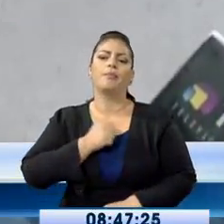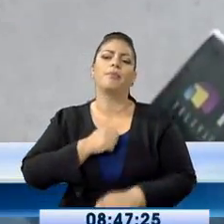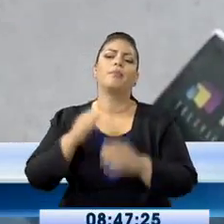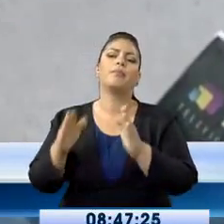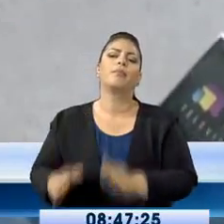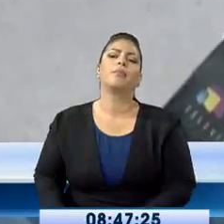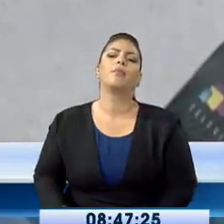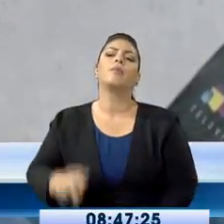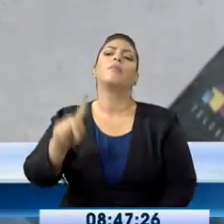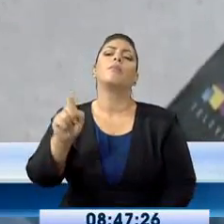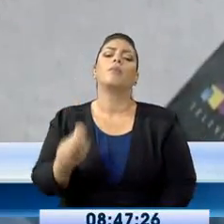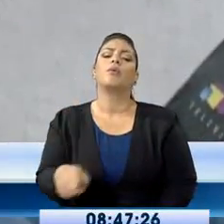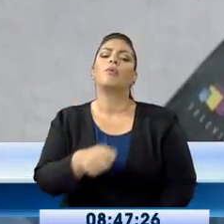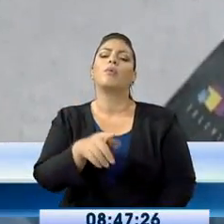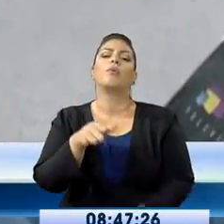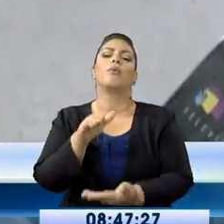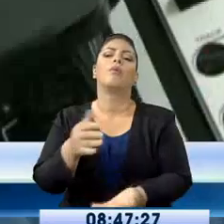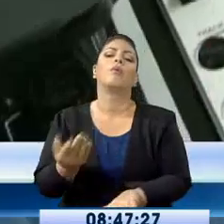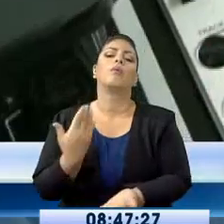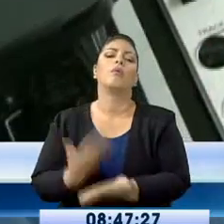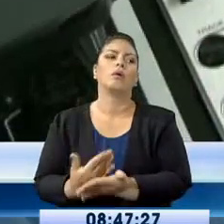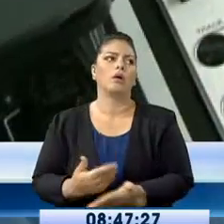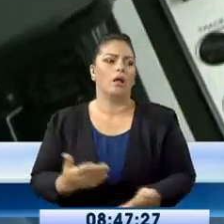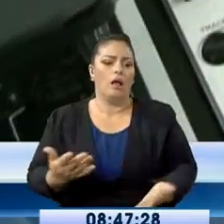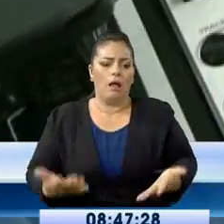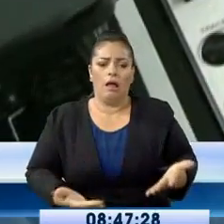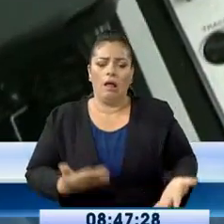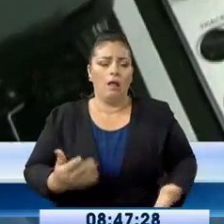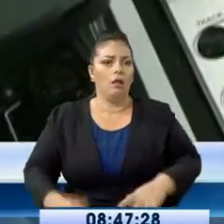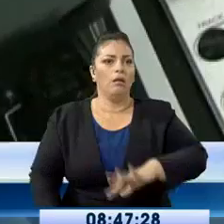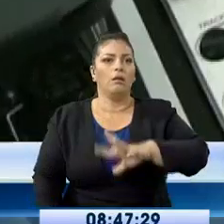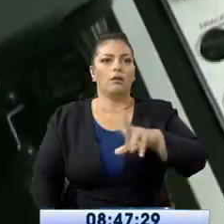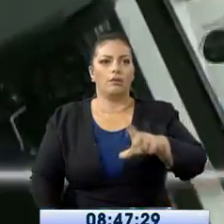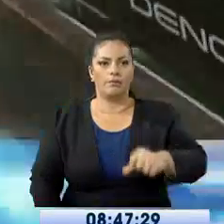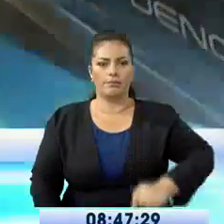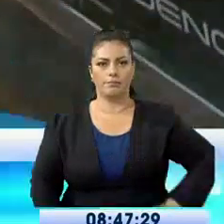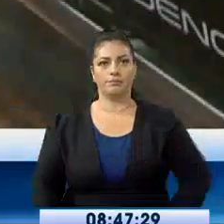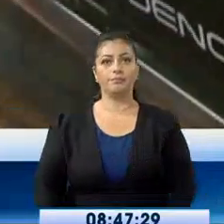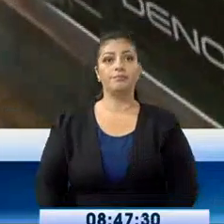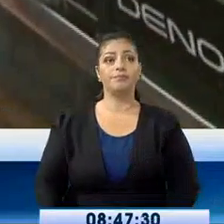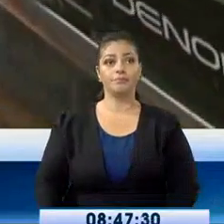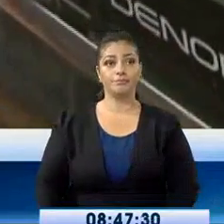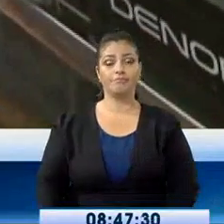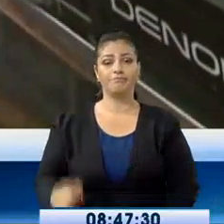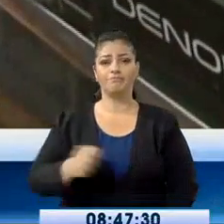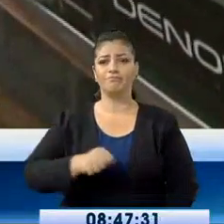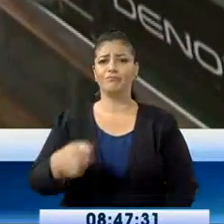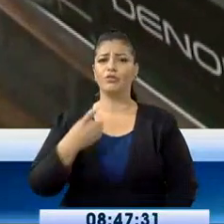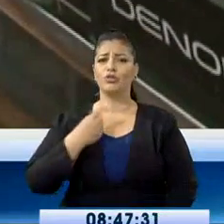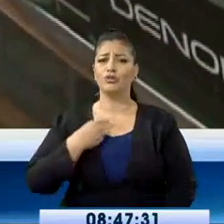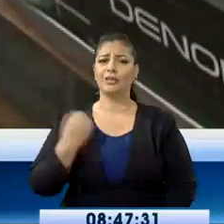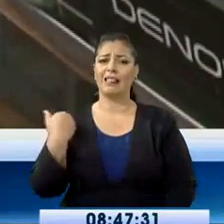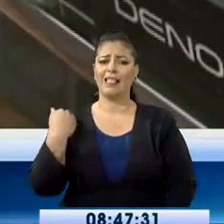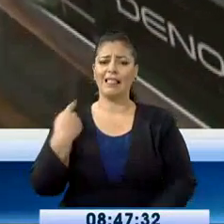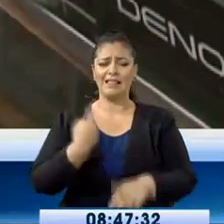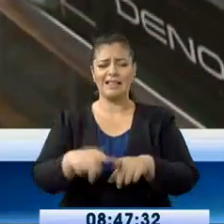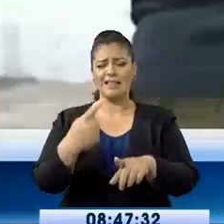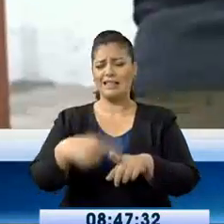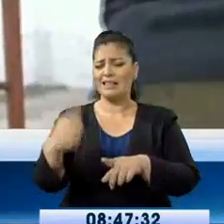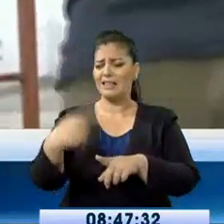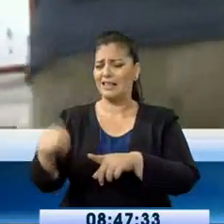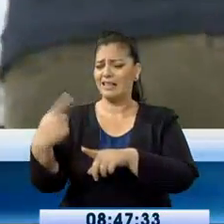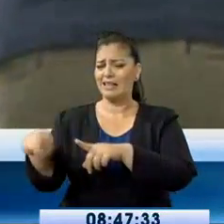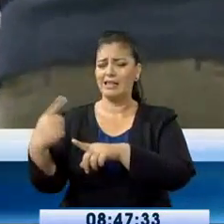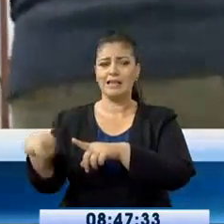afectados, han reconocido estos artículos robados. El dueño no pudo justificar la tenencia de una variedad de artículos como consolas, mezcladoras, parlantes,